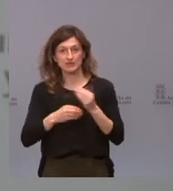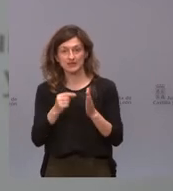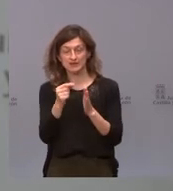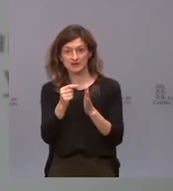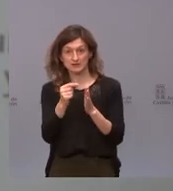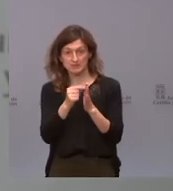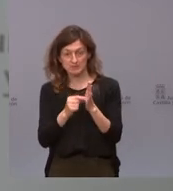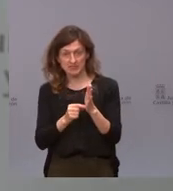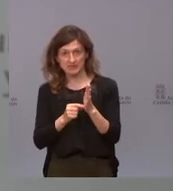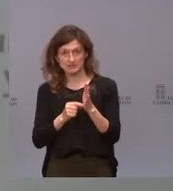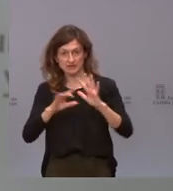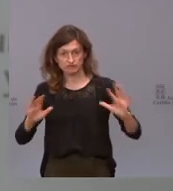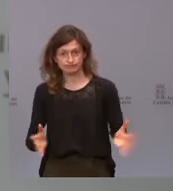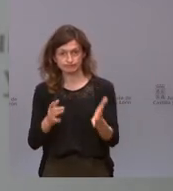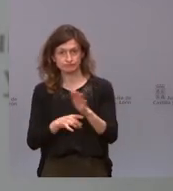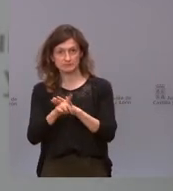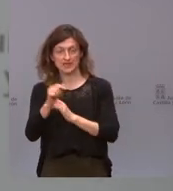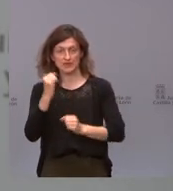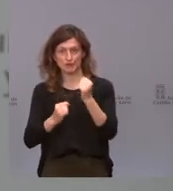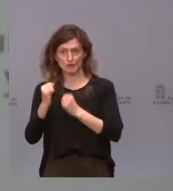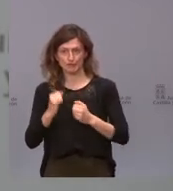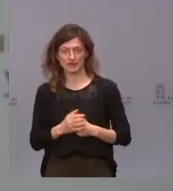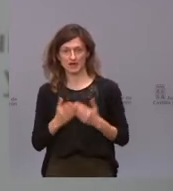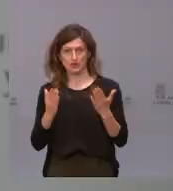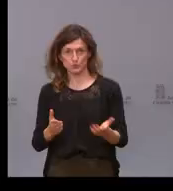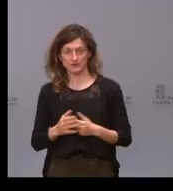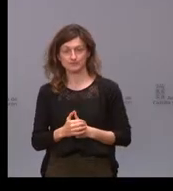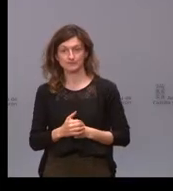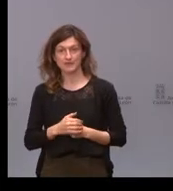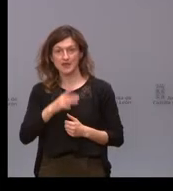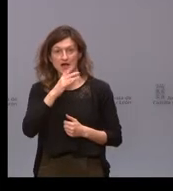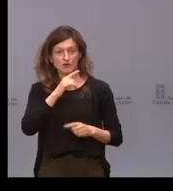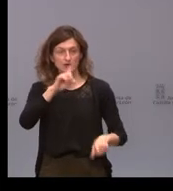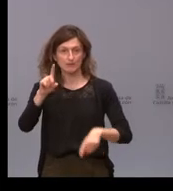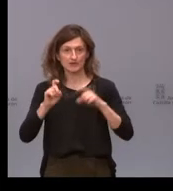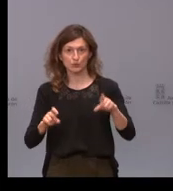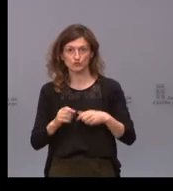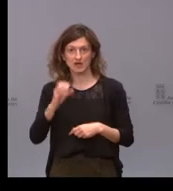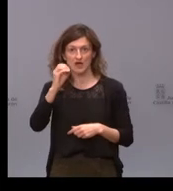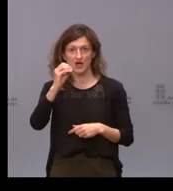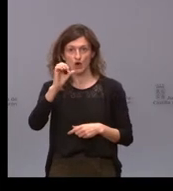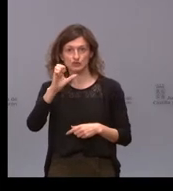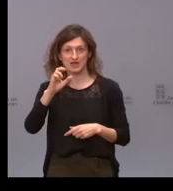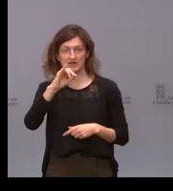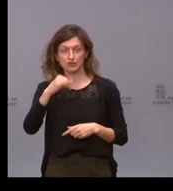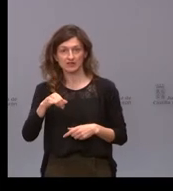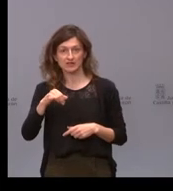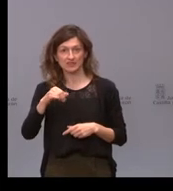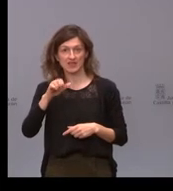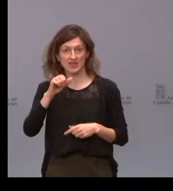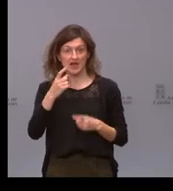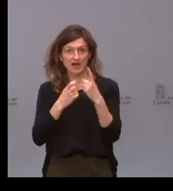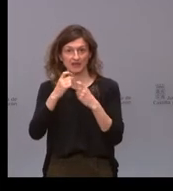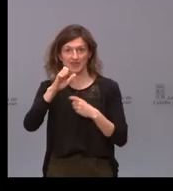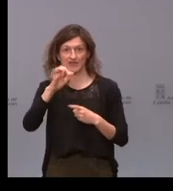favorezcan la reactivación económica le corresponde ya preguntar a óscar rodríguez de la agencia efe hola